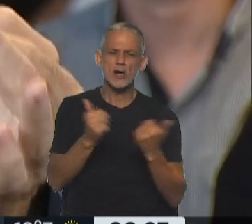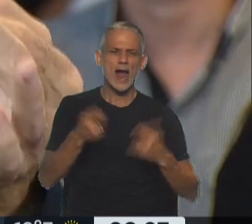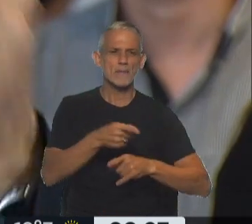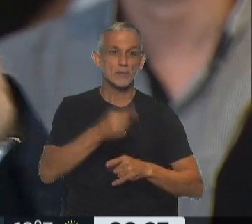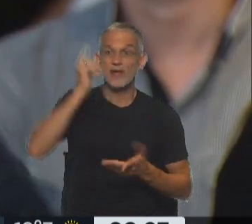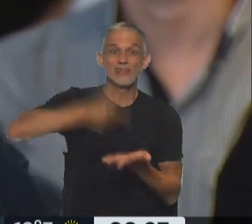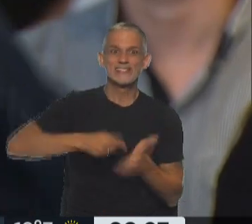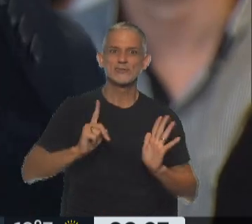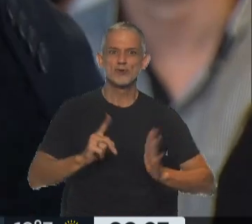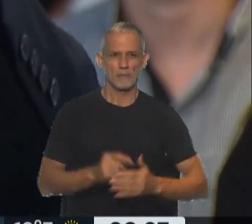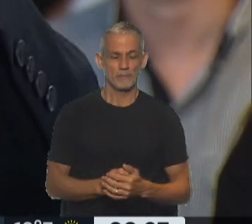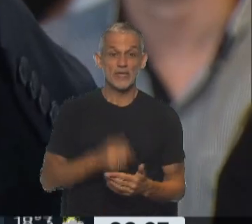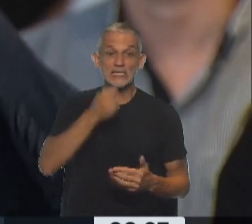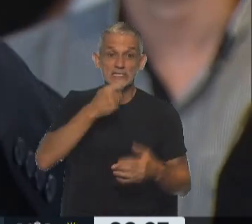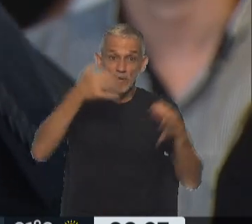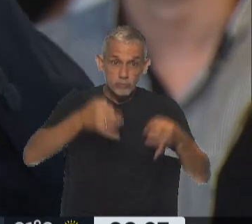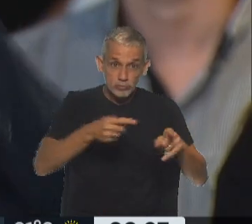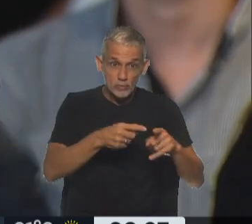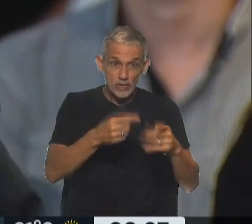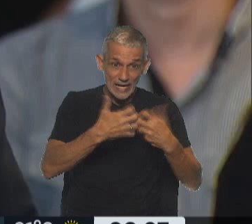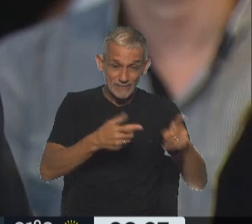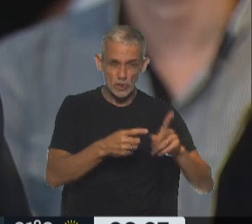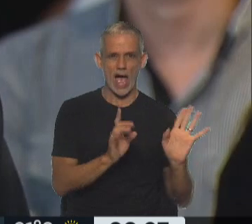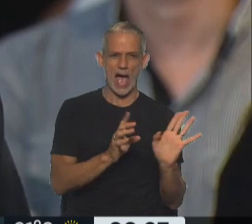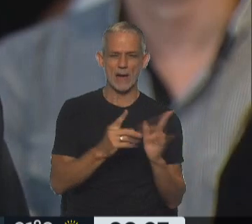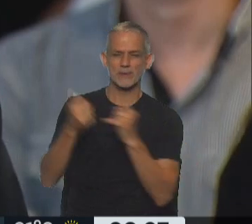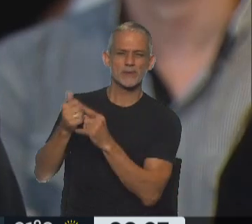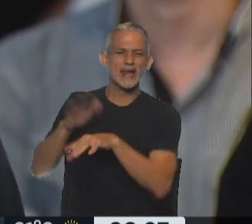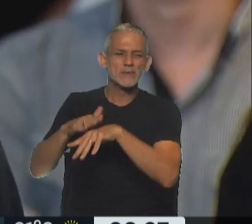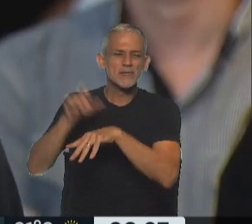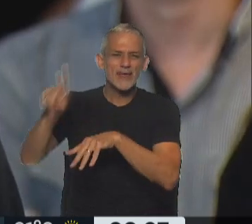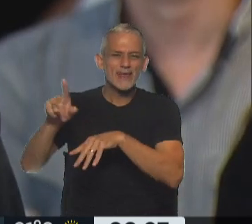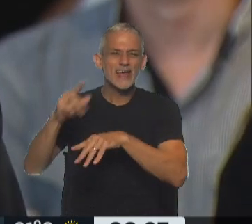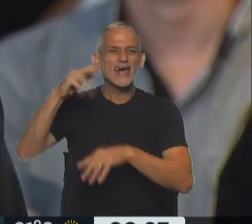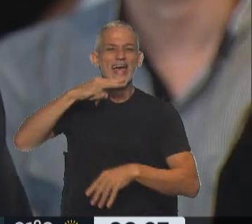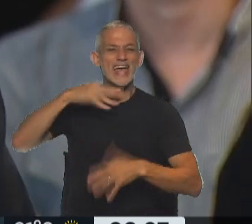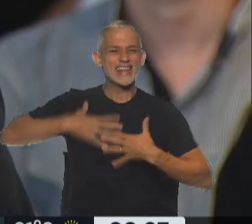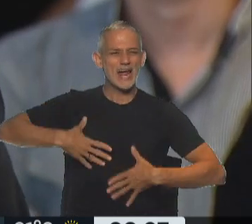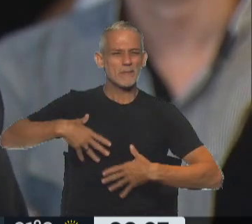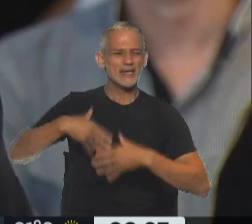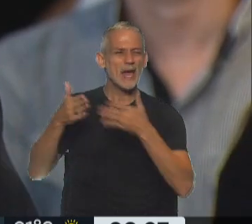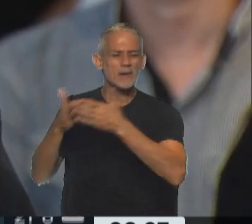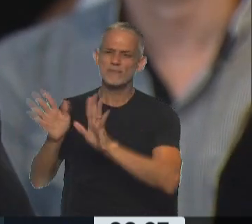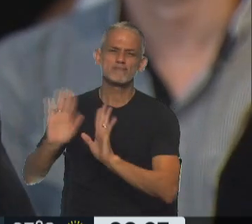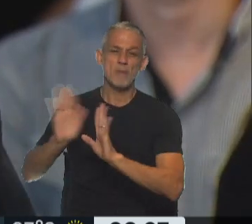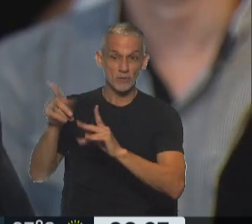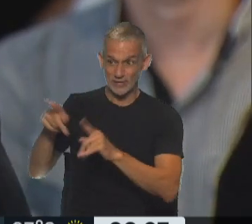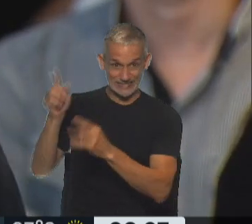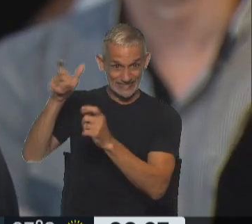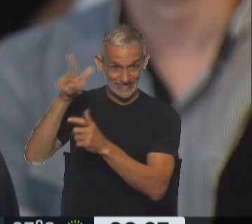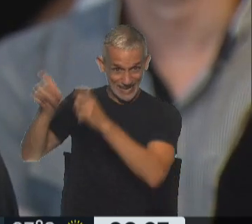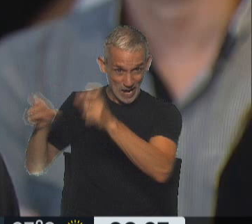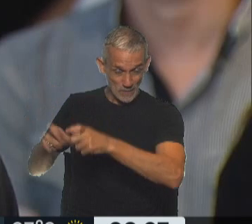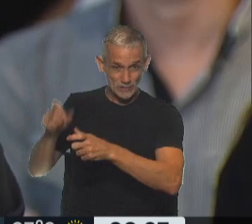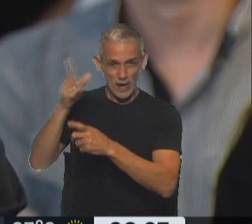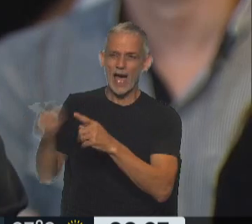de decisión. Si cumplen esa función, liberan de esa responsabilidad a la gendarmería y a la prefectura, que puede destinar sus efectivos